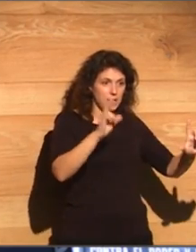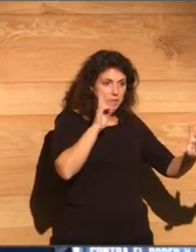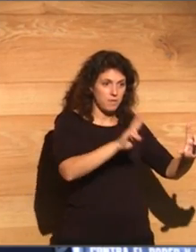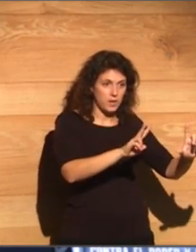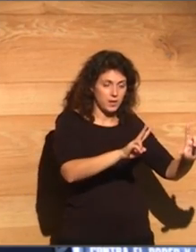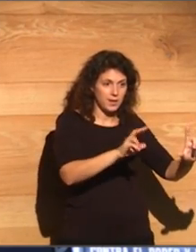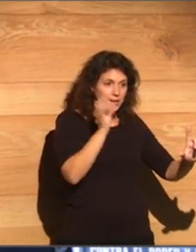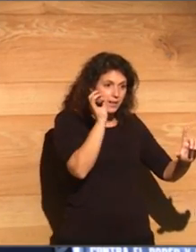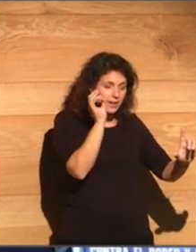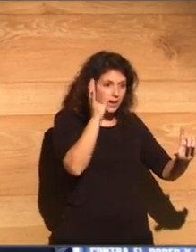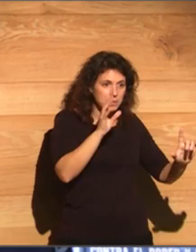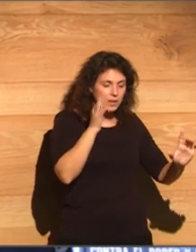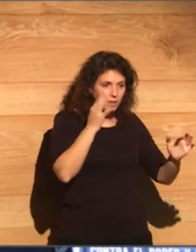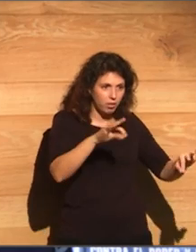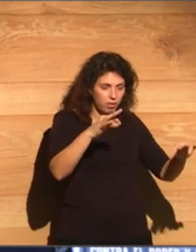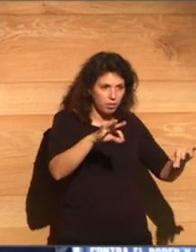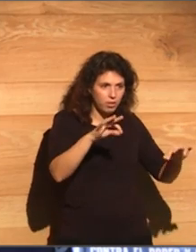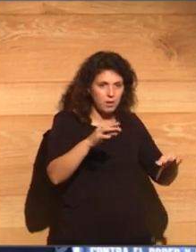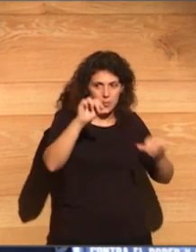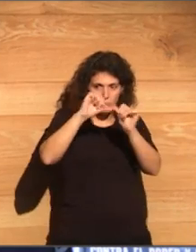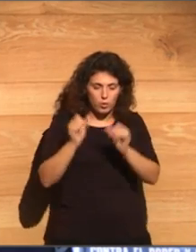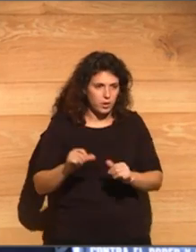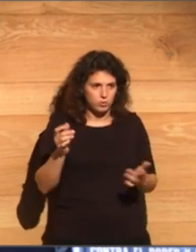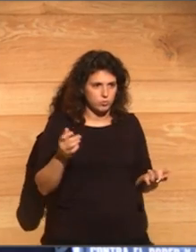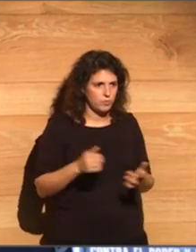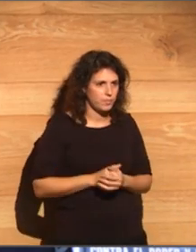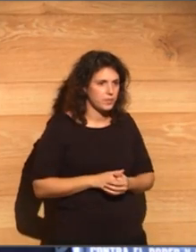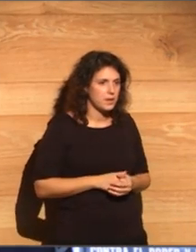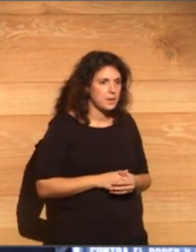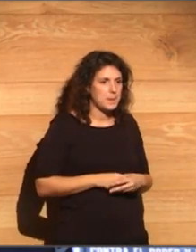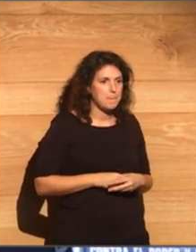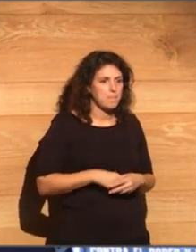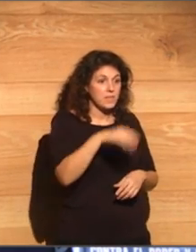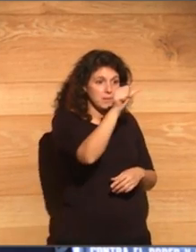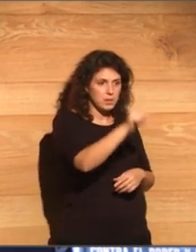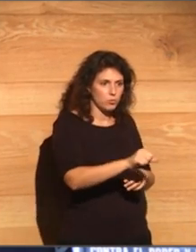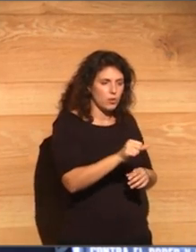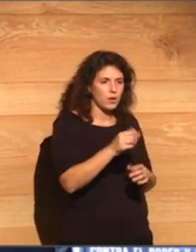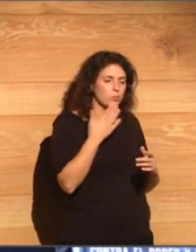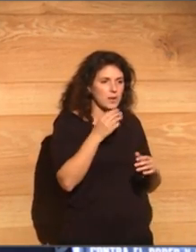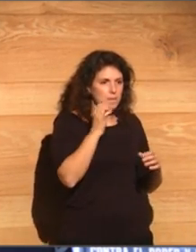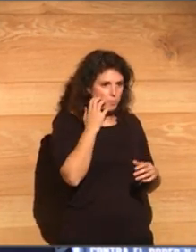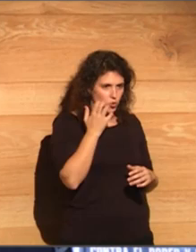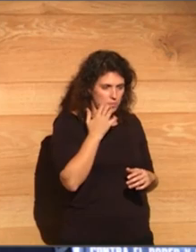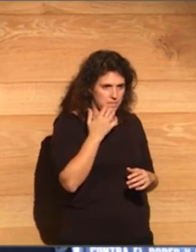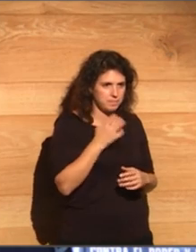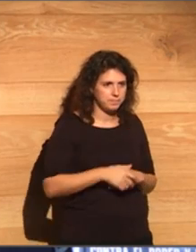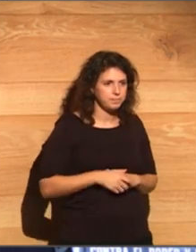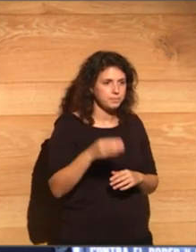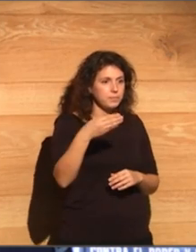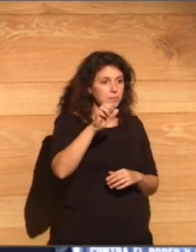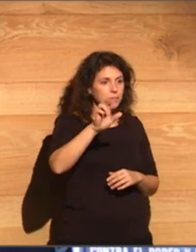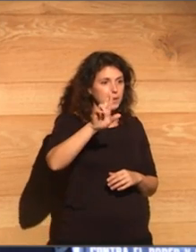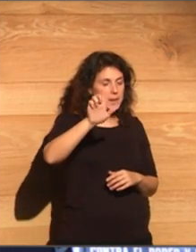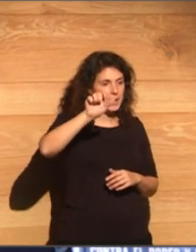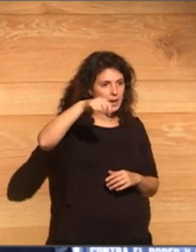Se ve que han salido bastante bien. Pero, en fin, la película se queda a Roma. Por parte de Berlanga es un intento de volver al cine